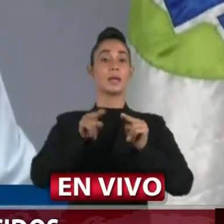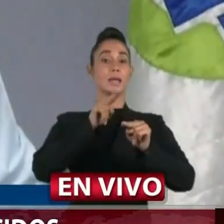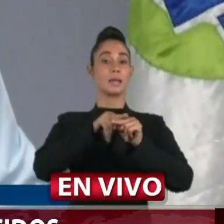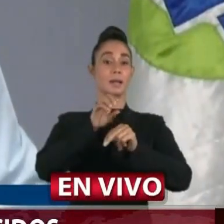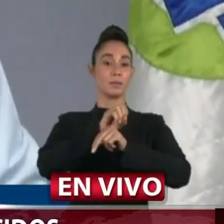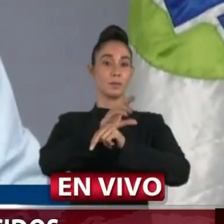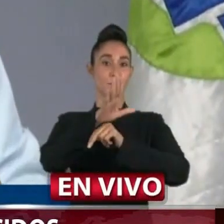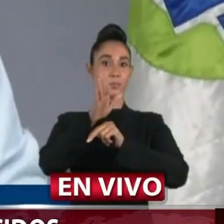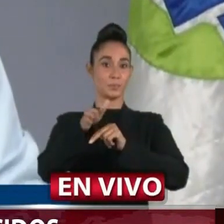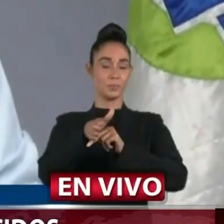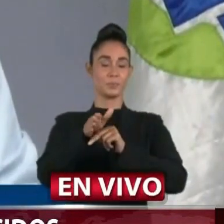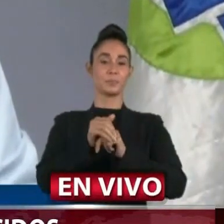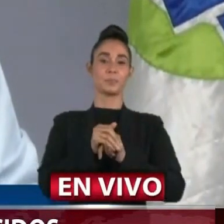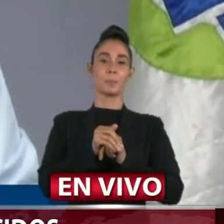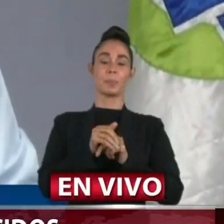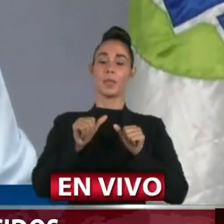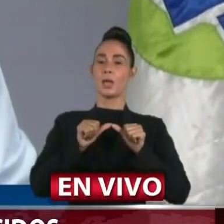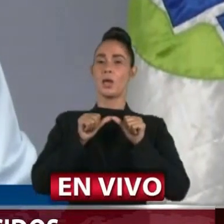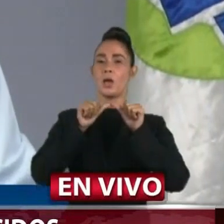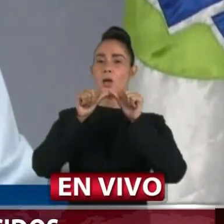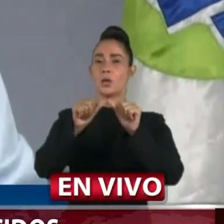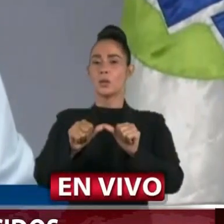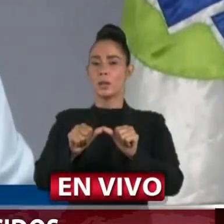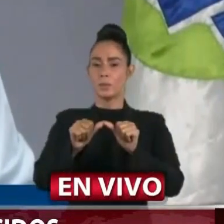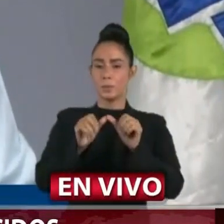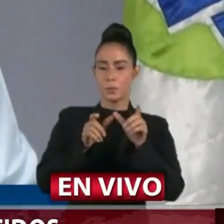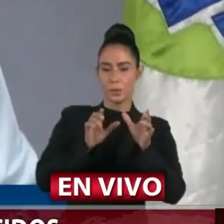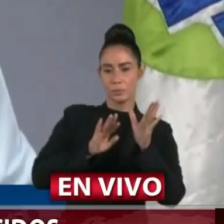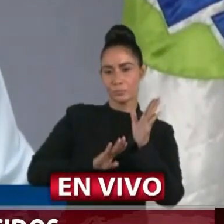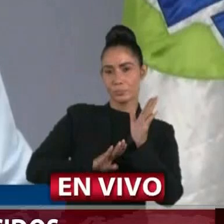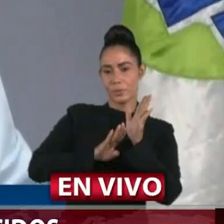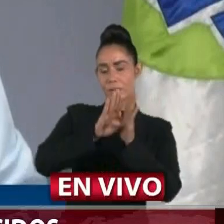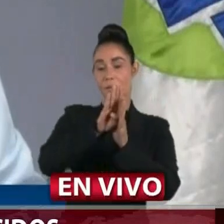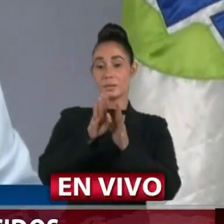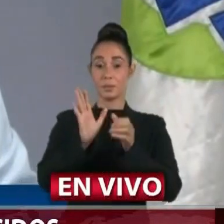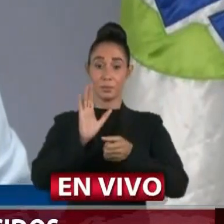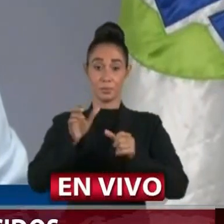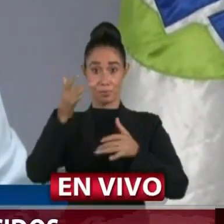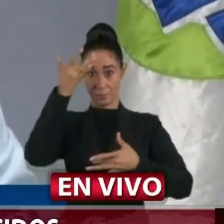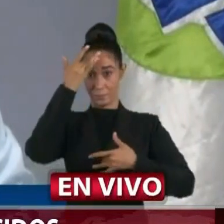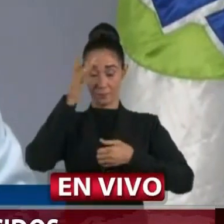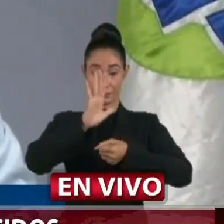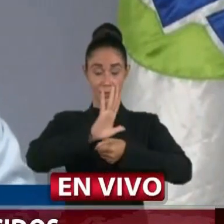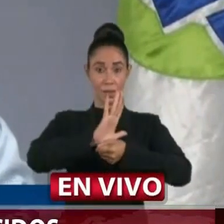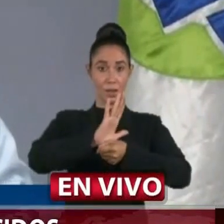Epidemiología, siguiendo la evolución del COVID-19.